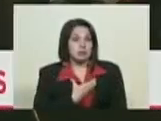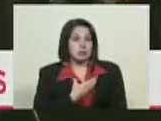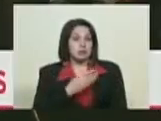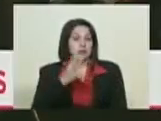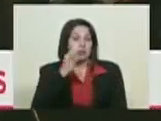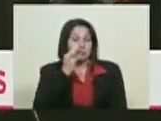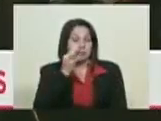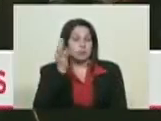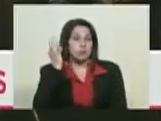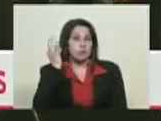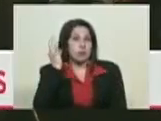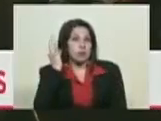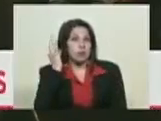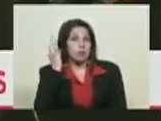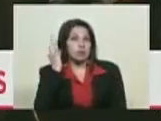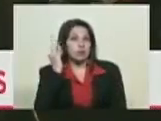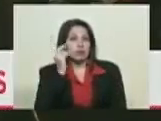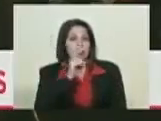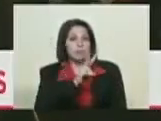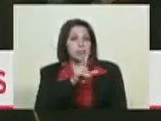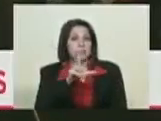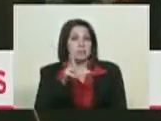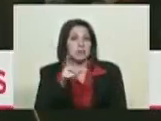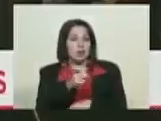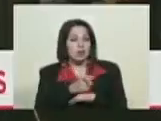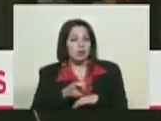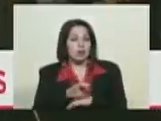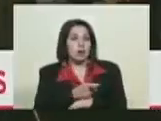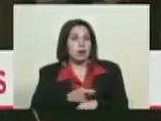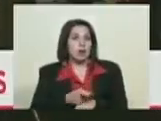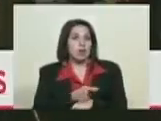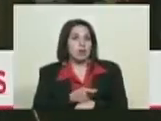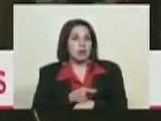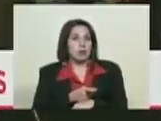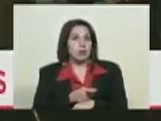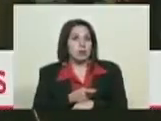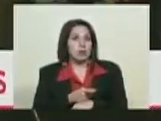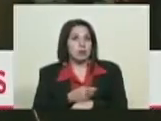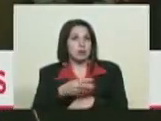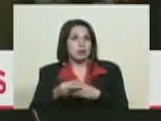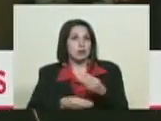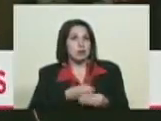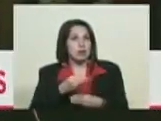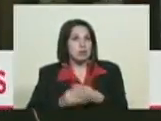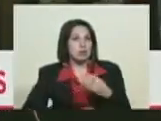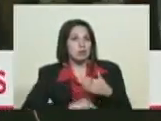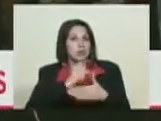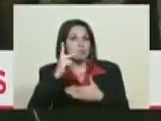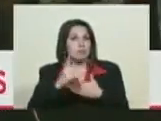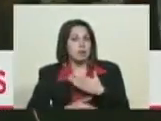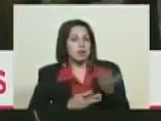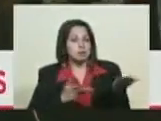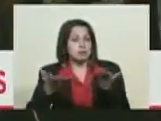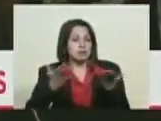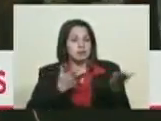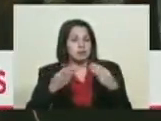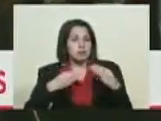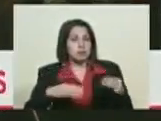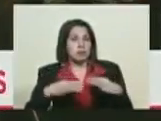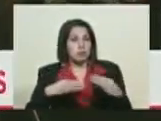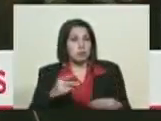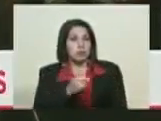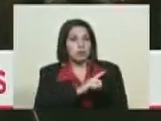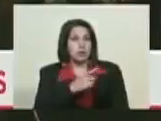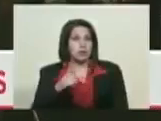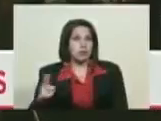alcaldesas y con los 23 gobernadores y gobernadoras para hacer un solo plan de servicios públicos, de transporte,